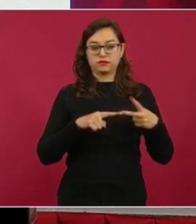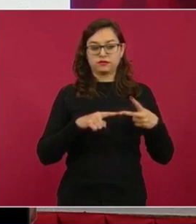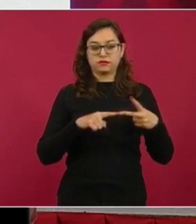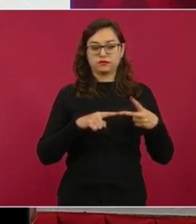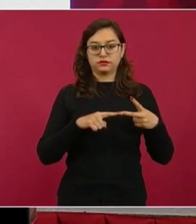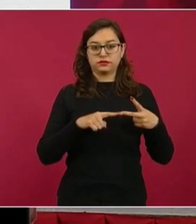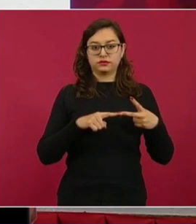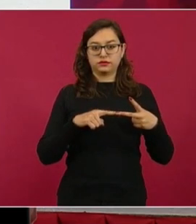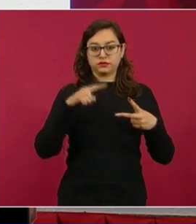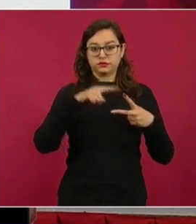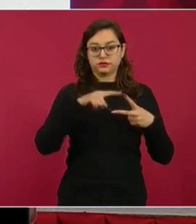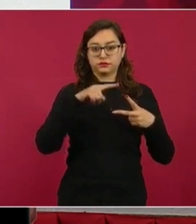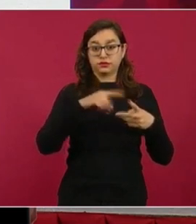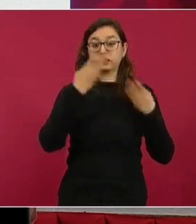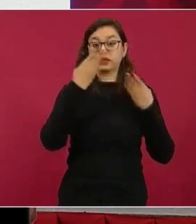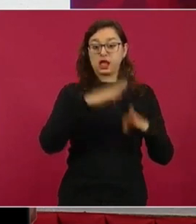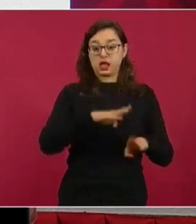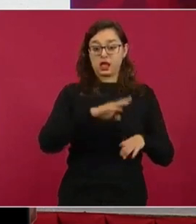Banco Mundial,